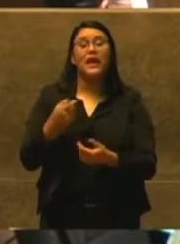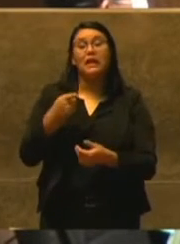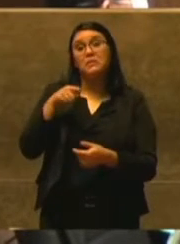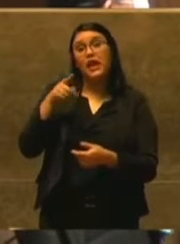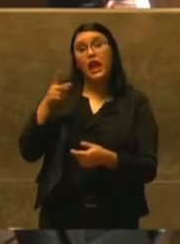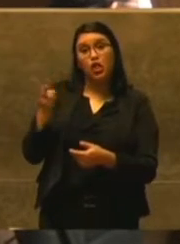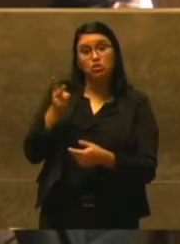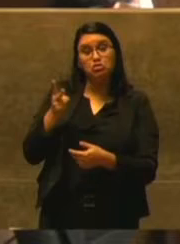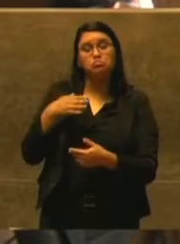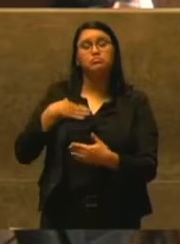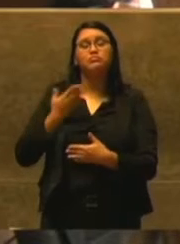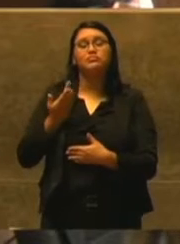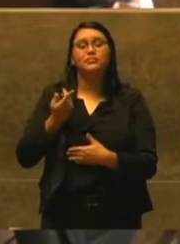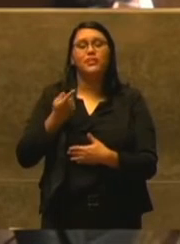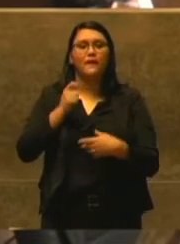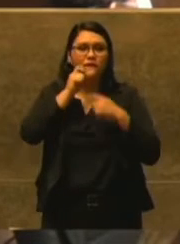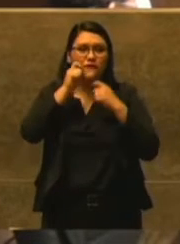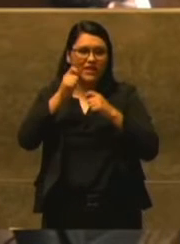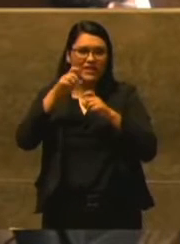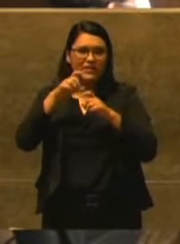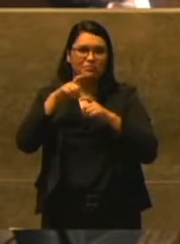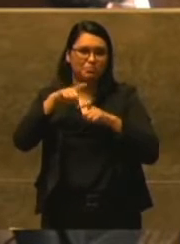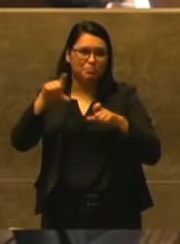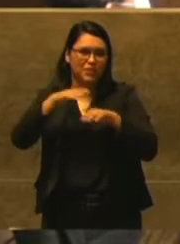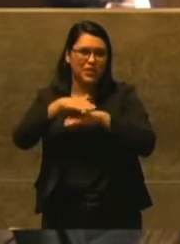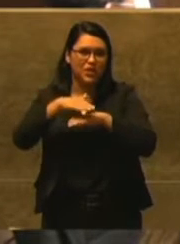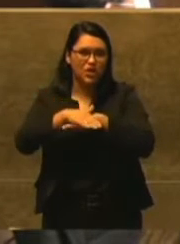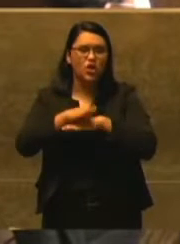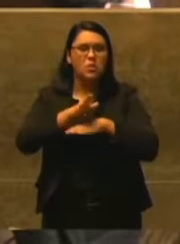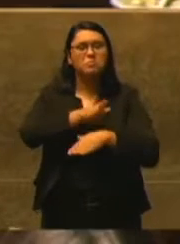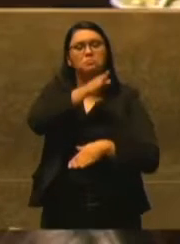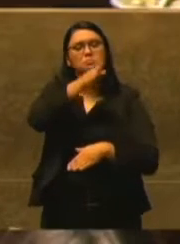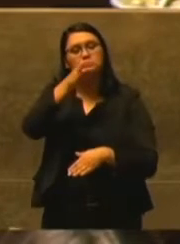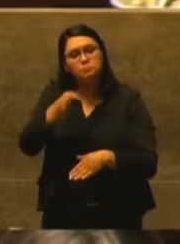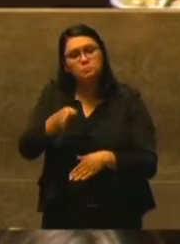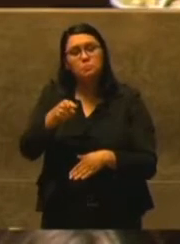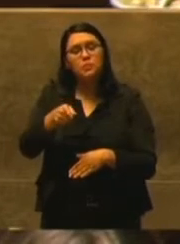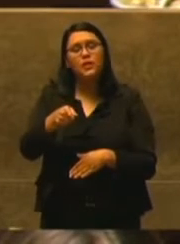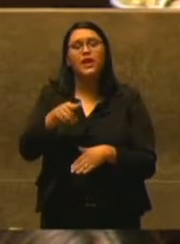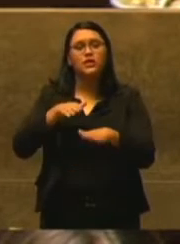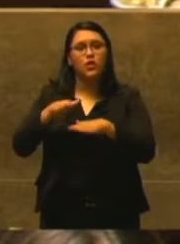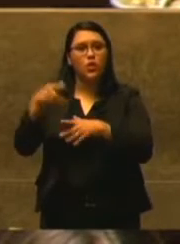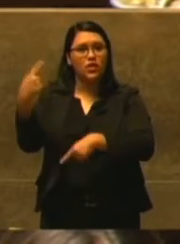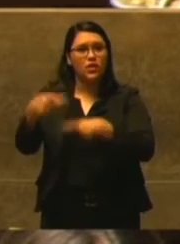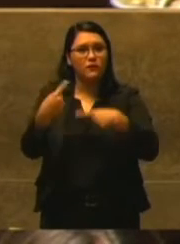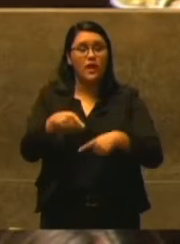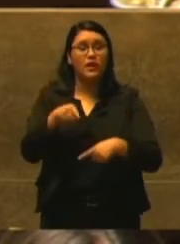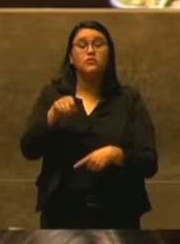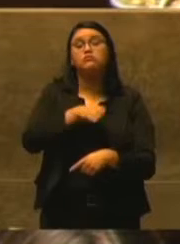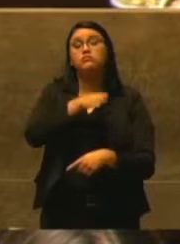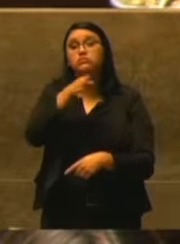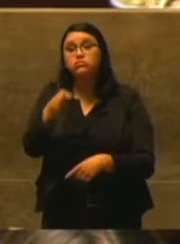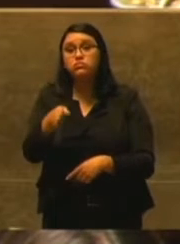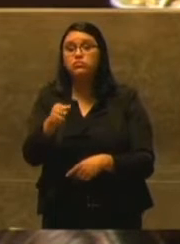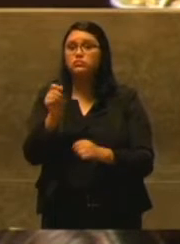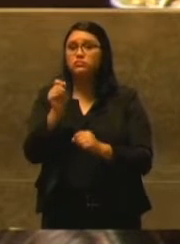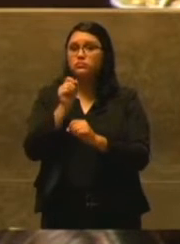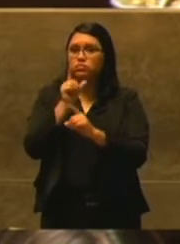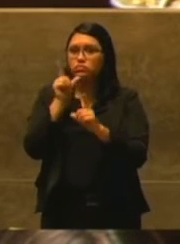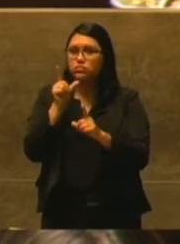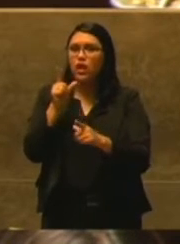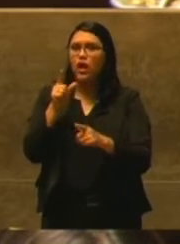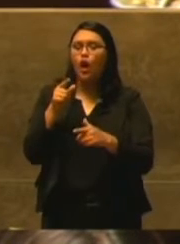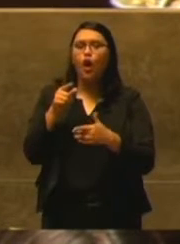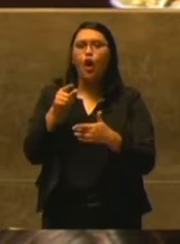interior, se encuentra con determinadas situaciones. Y en esta oportunidad se encontraron con algo llamativo, que eran